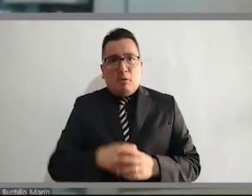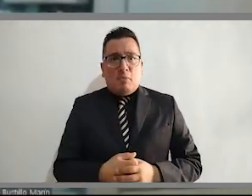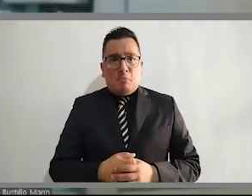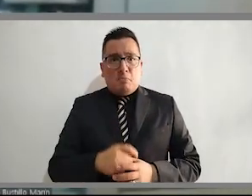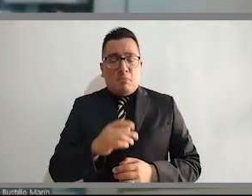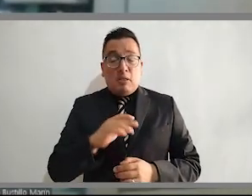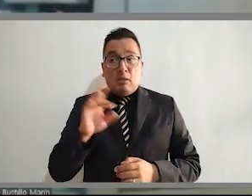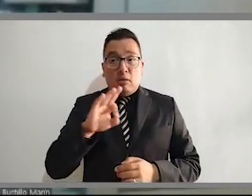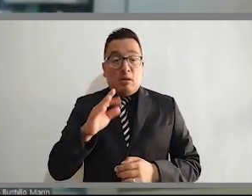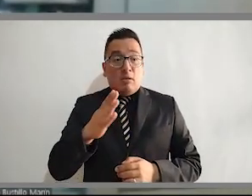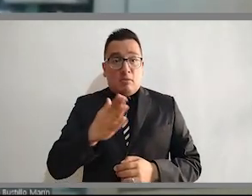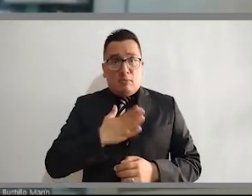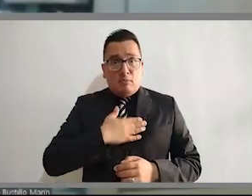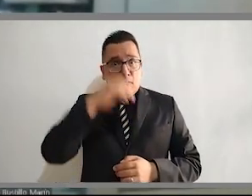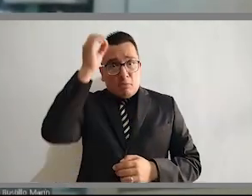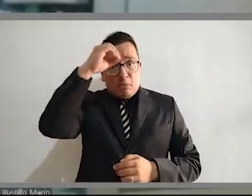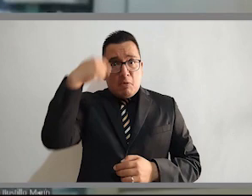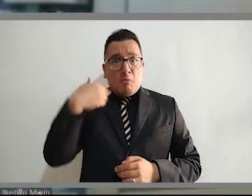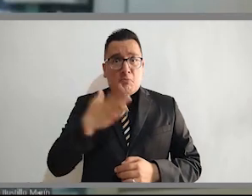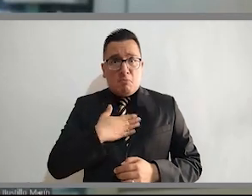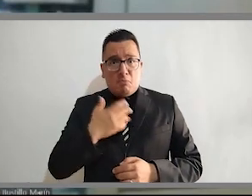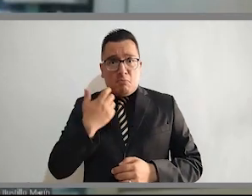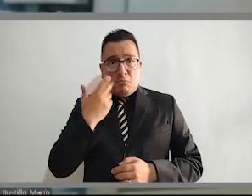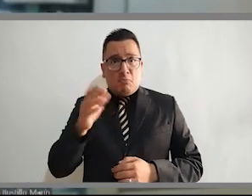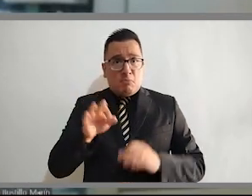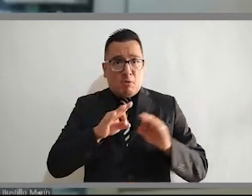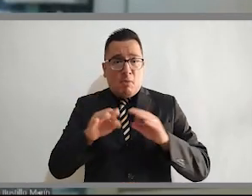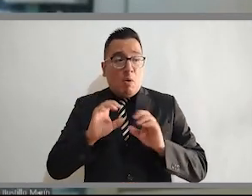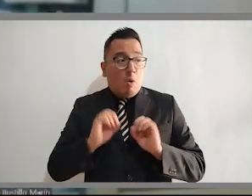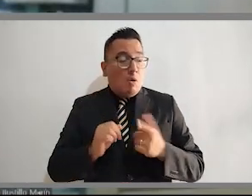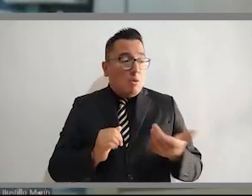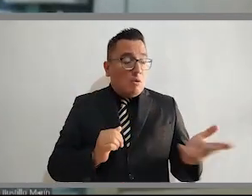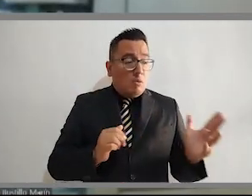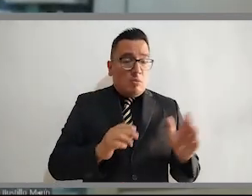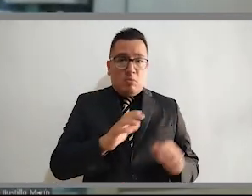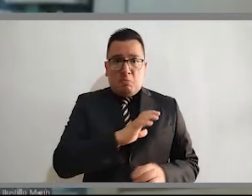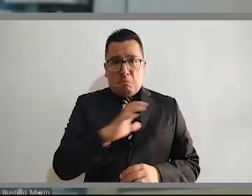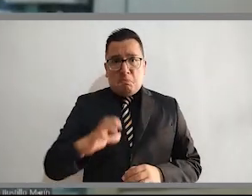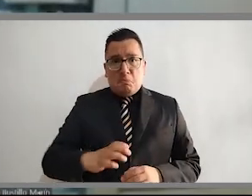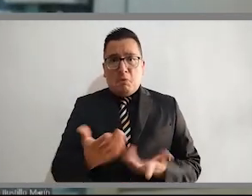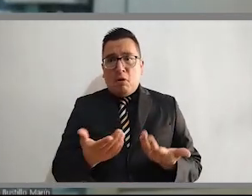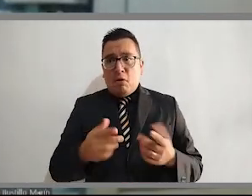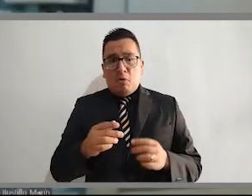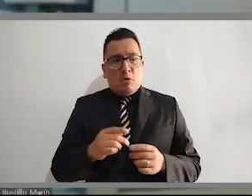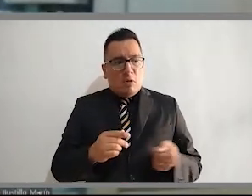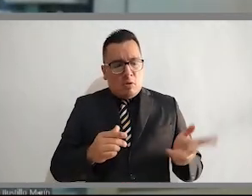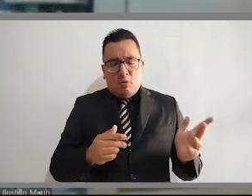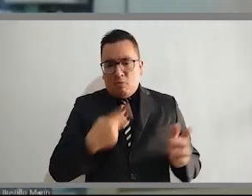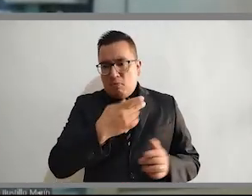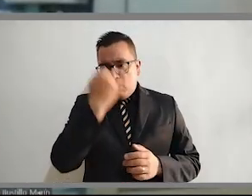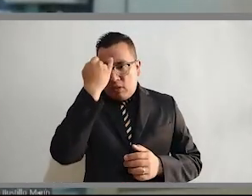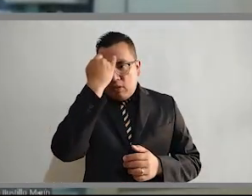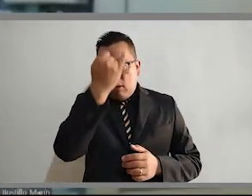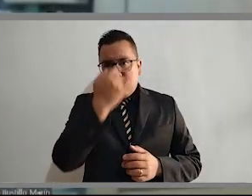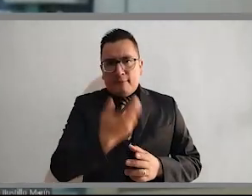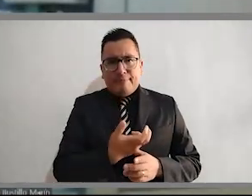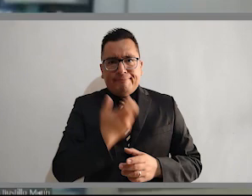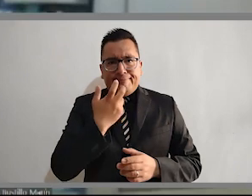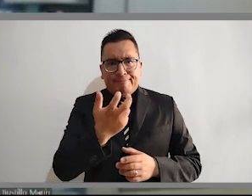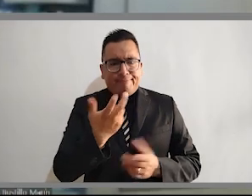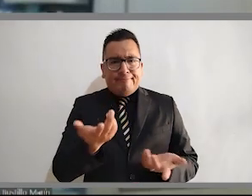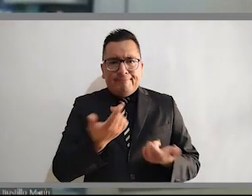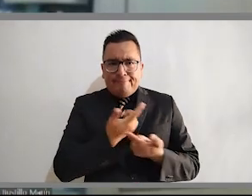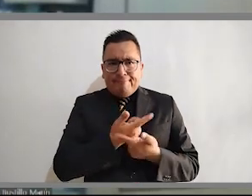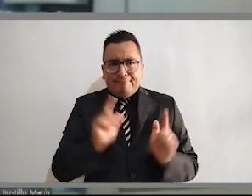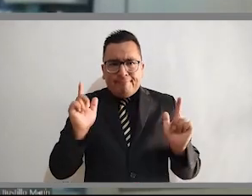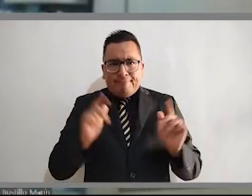las plataformas, el plan de acción que traen las candidatas, los candidatos, y que ahí en el debate público